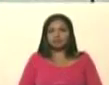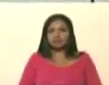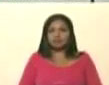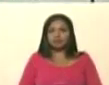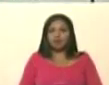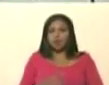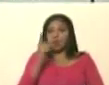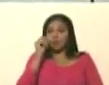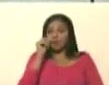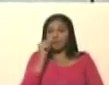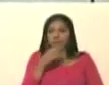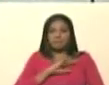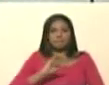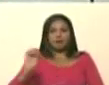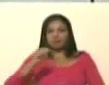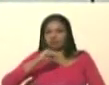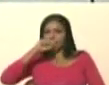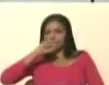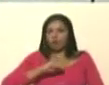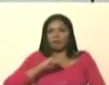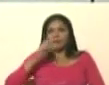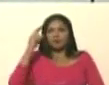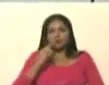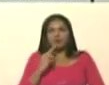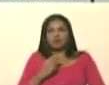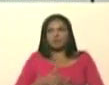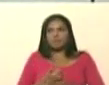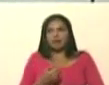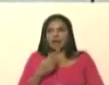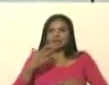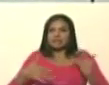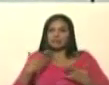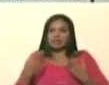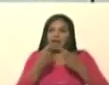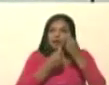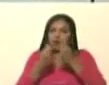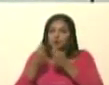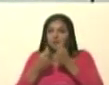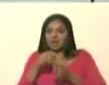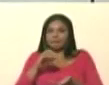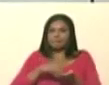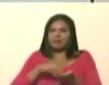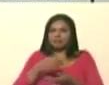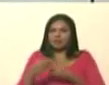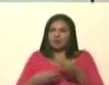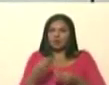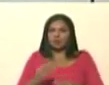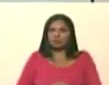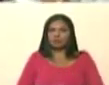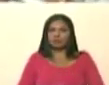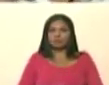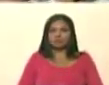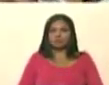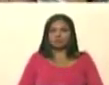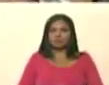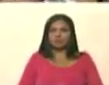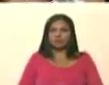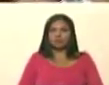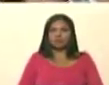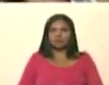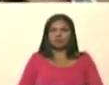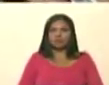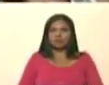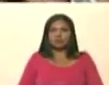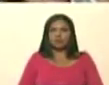libertario patriota o como estar actividad económica en el estado miranda bueno presidente en el estado miranda